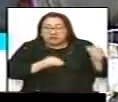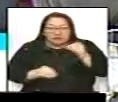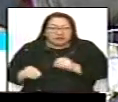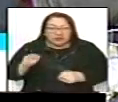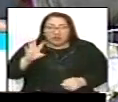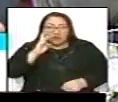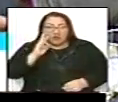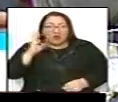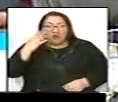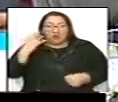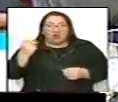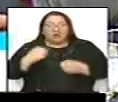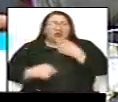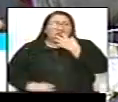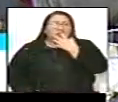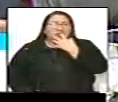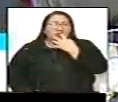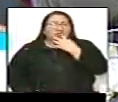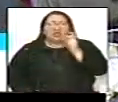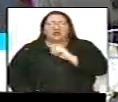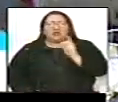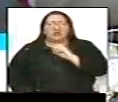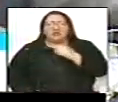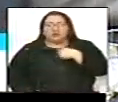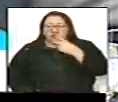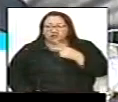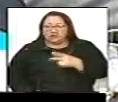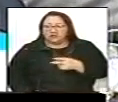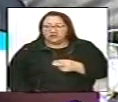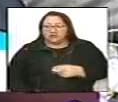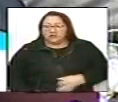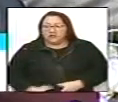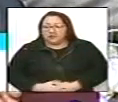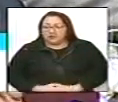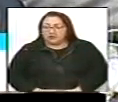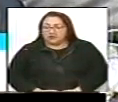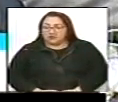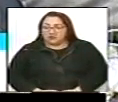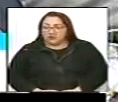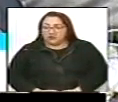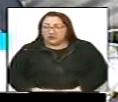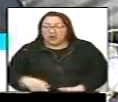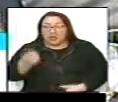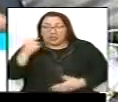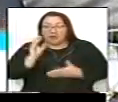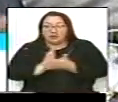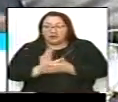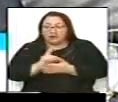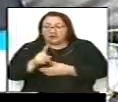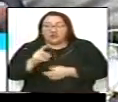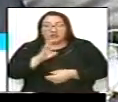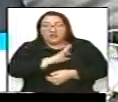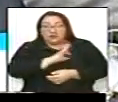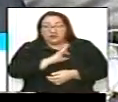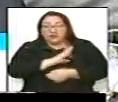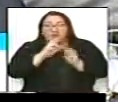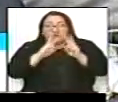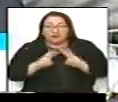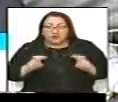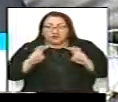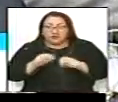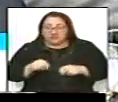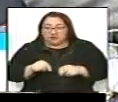comillas, buscándole la sinrazón, lo que conocemos como leguleyadas, para evitar que la fiscalía